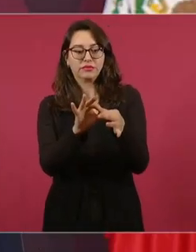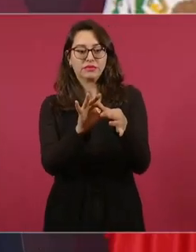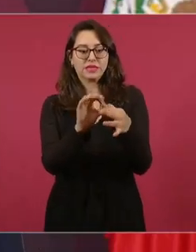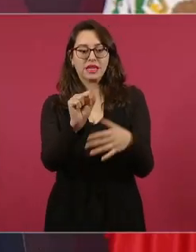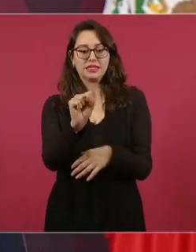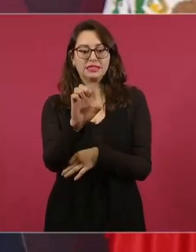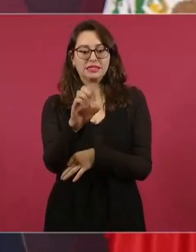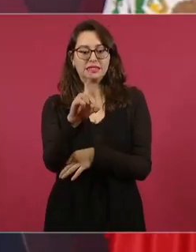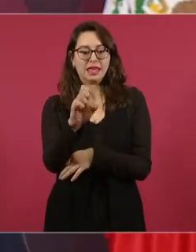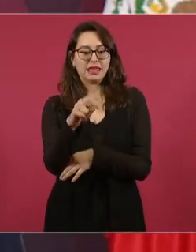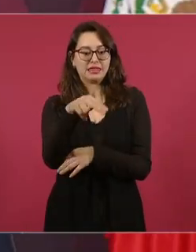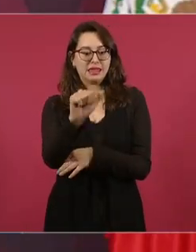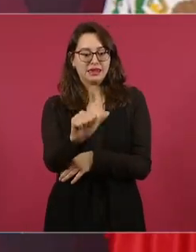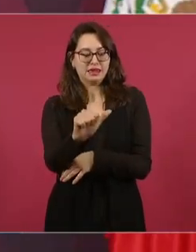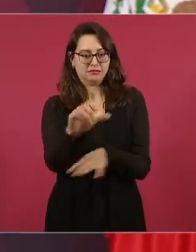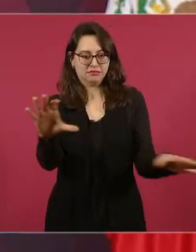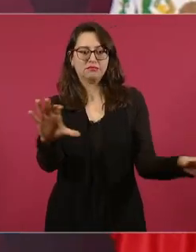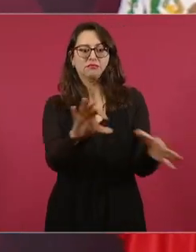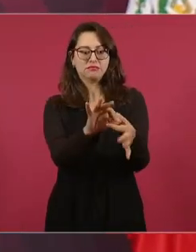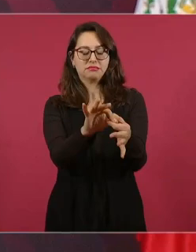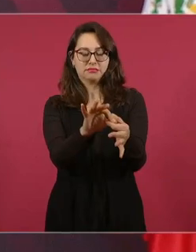porque estoy convencido